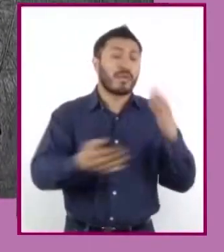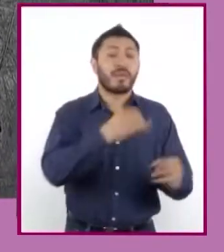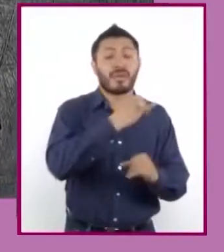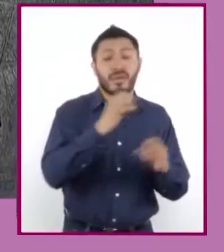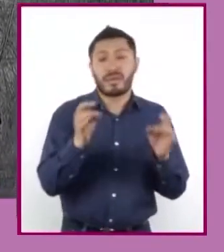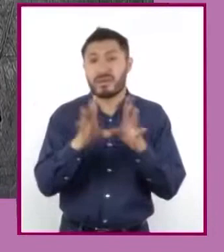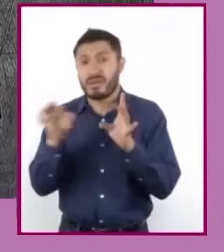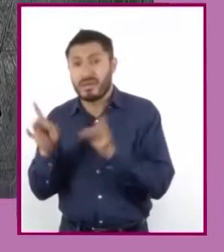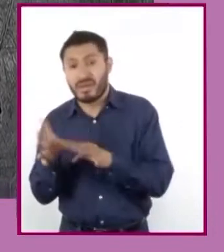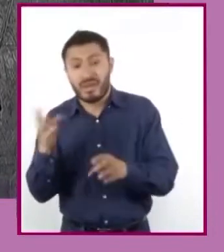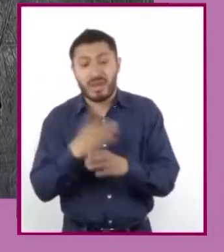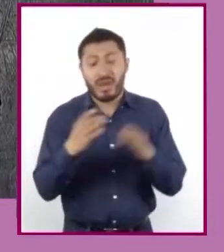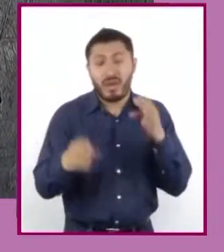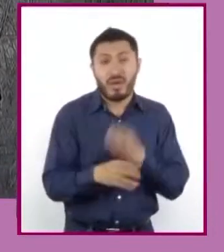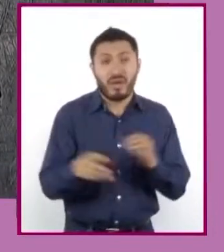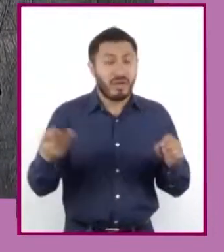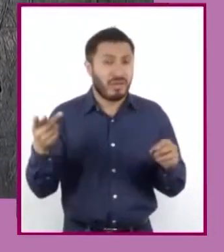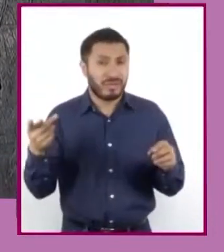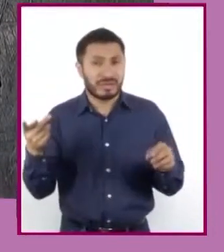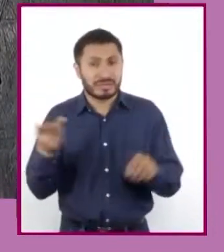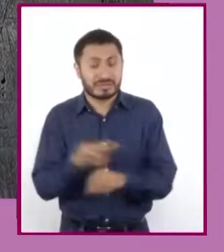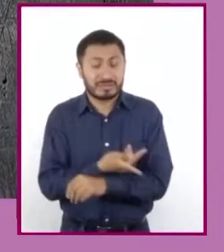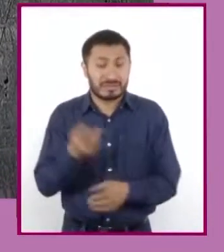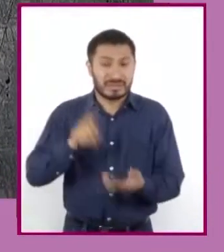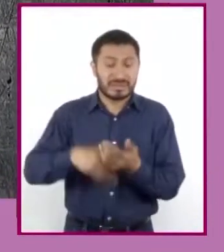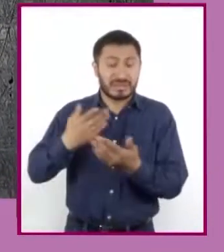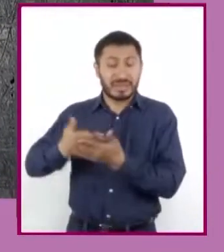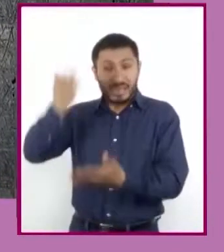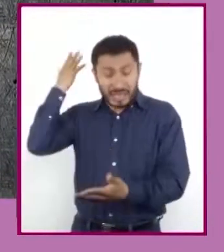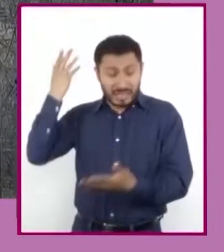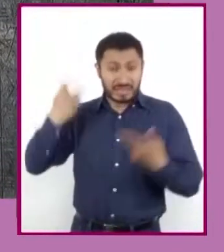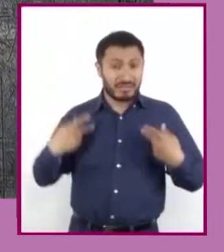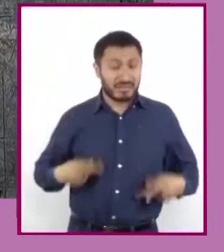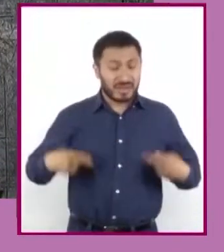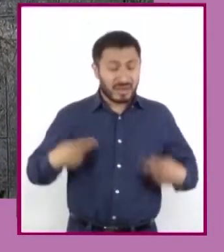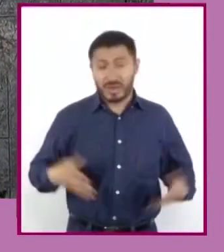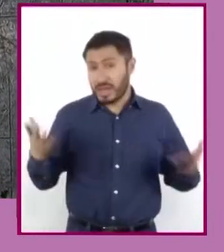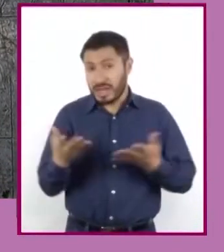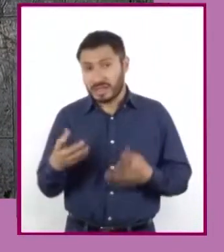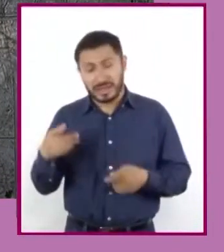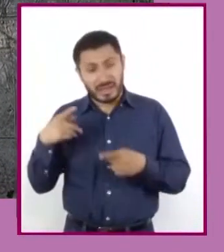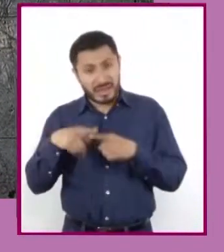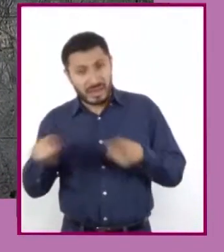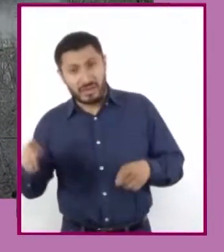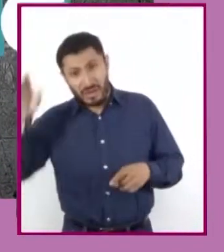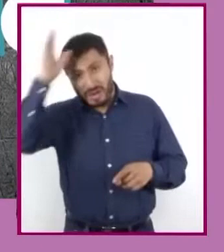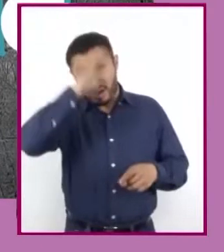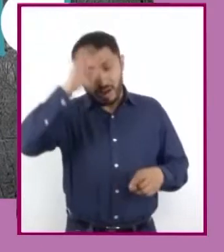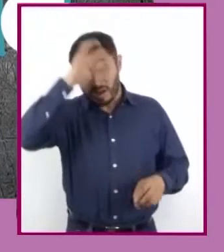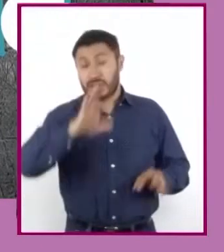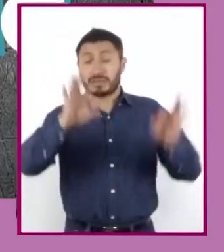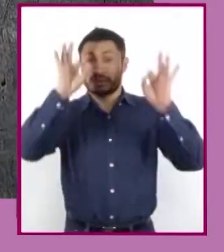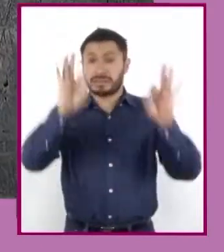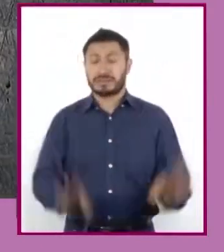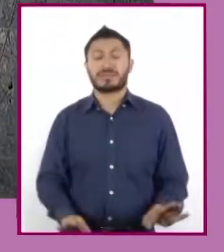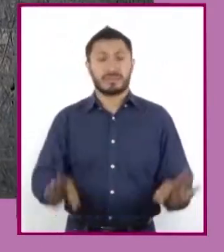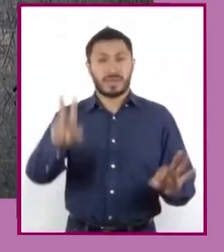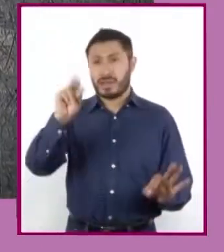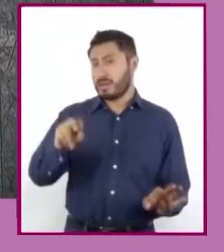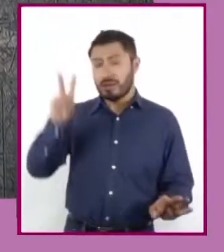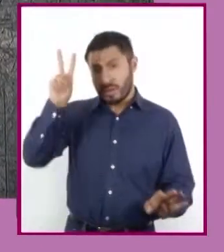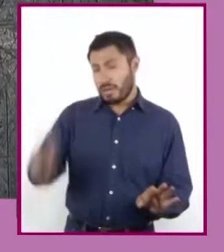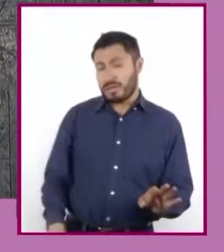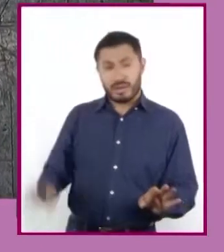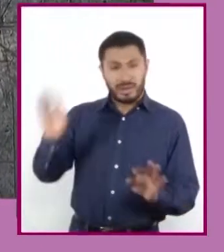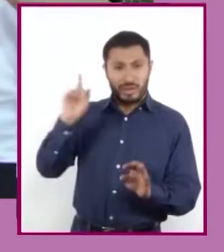y acciones realizadas por los seres humanos en el pasado. Y a diferencia de las ciencias exactas, no tiene una sola verdad. Cuenta con